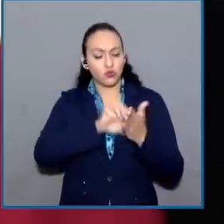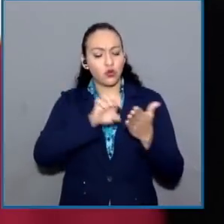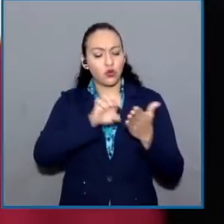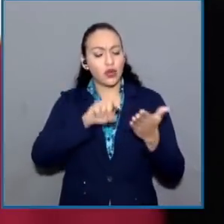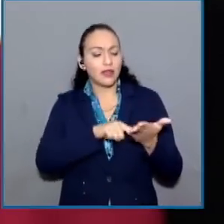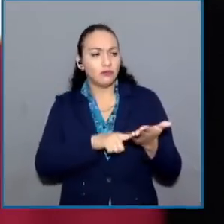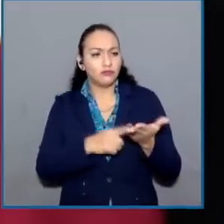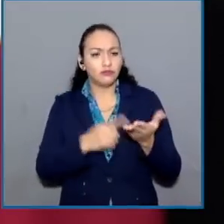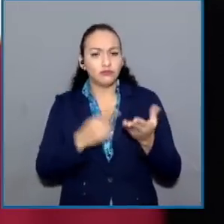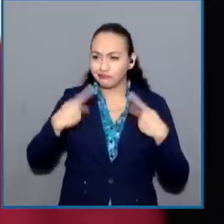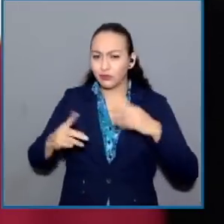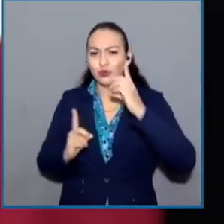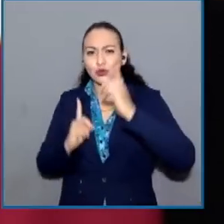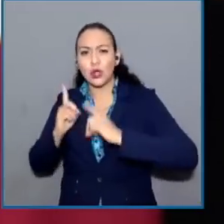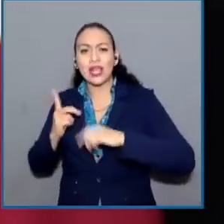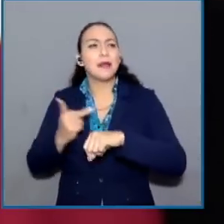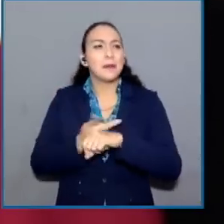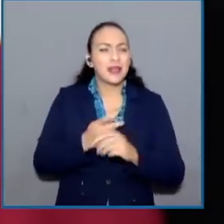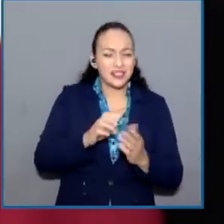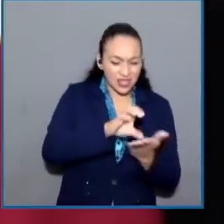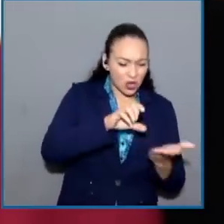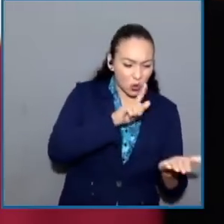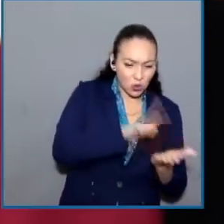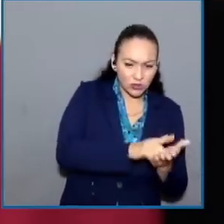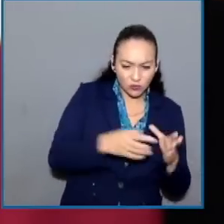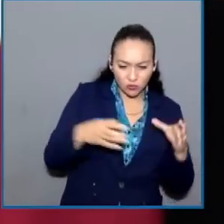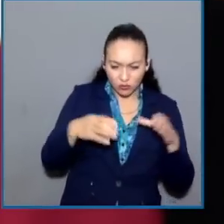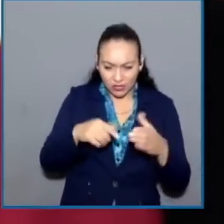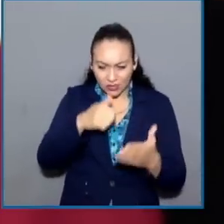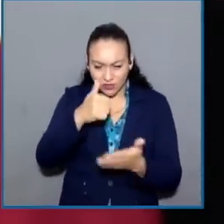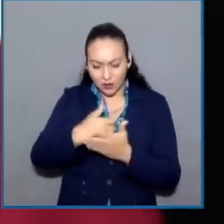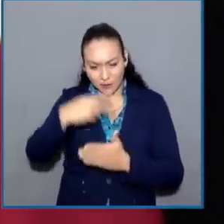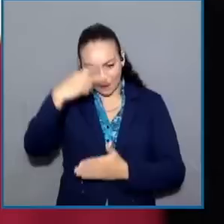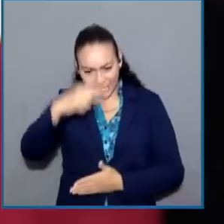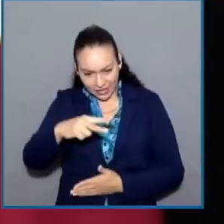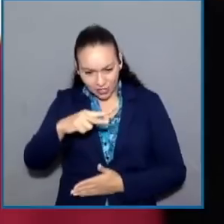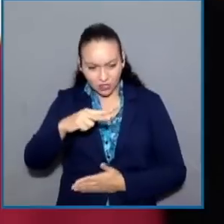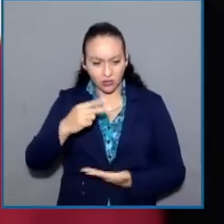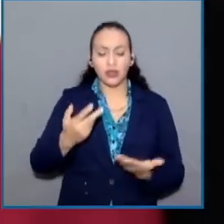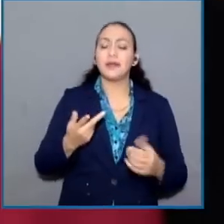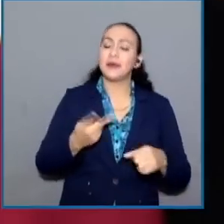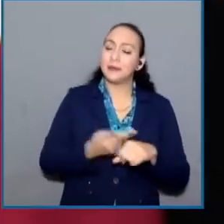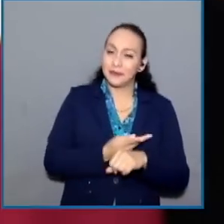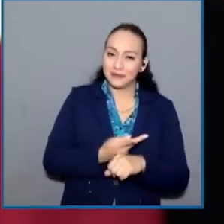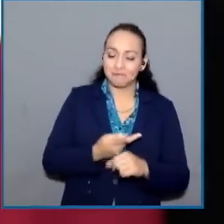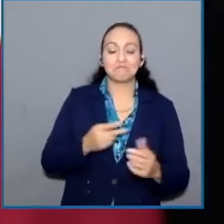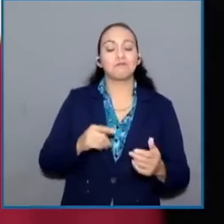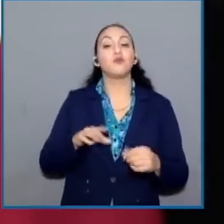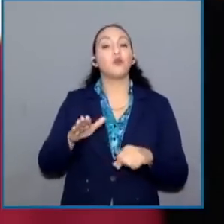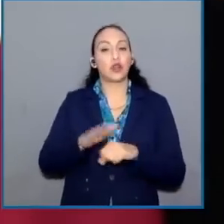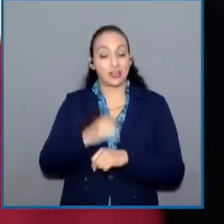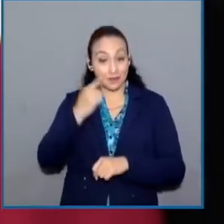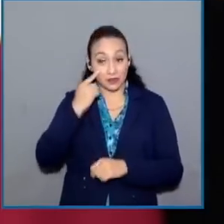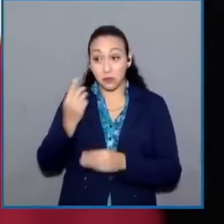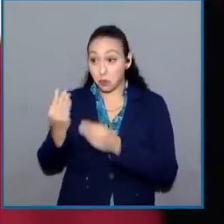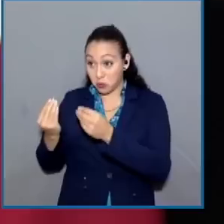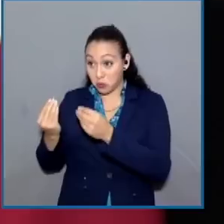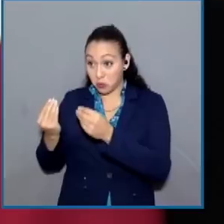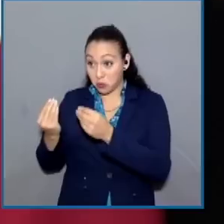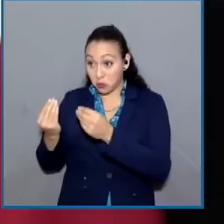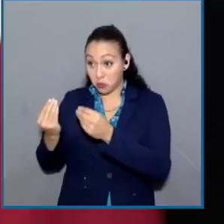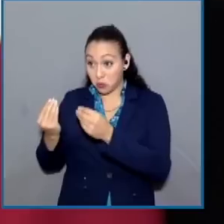una constitución local, es decir, para la Ciudad de México, ya que algunos consideraban que la capital